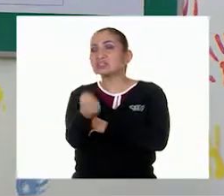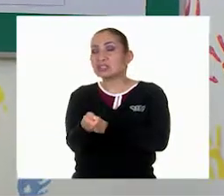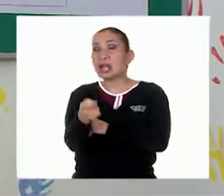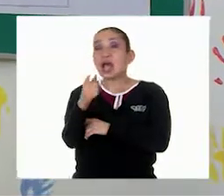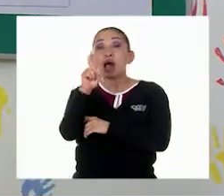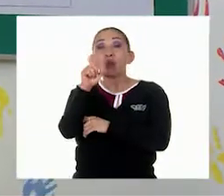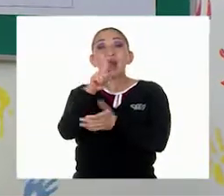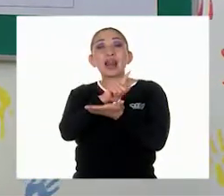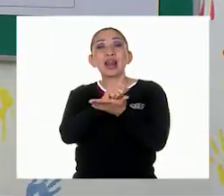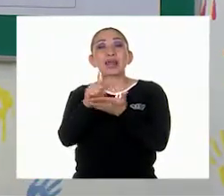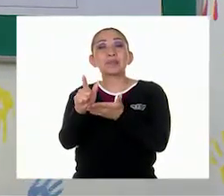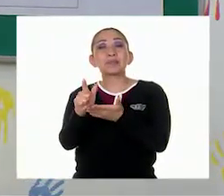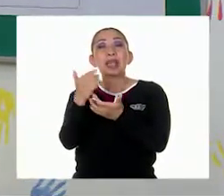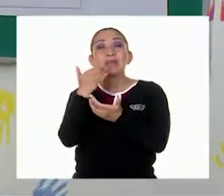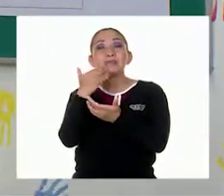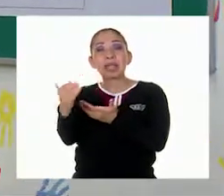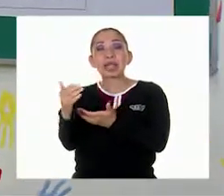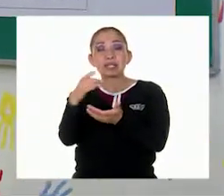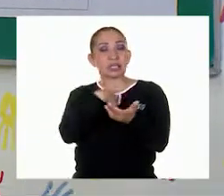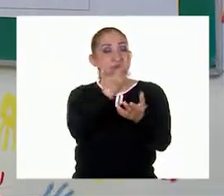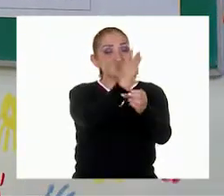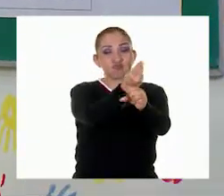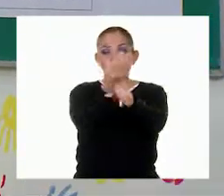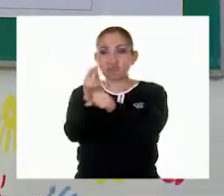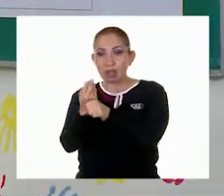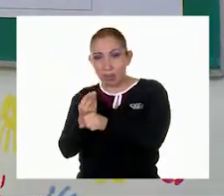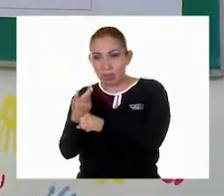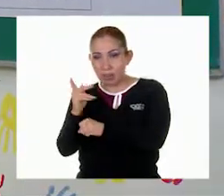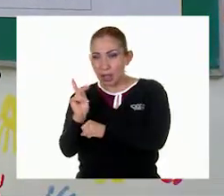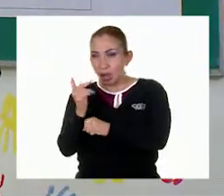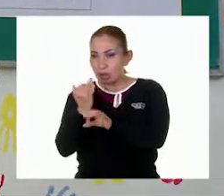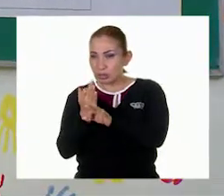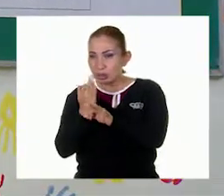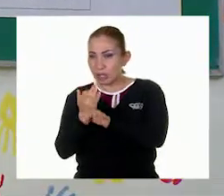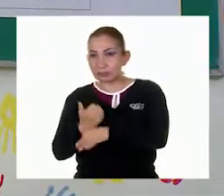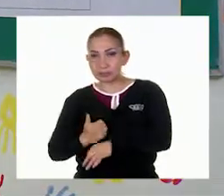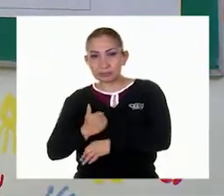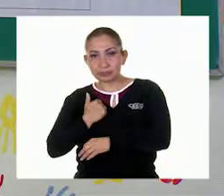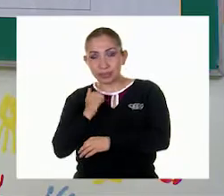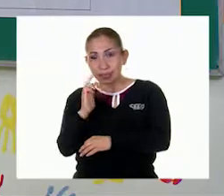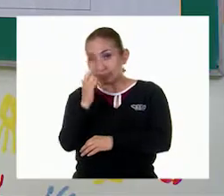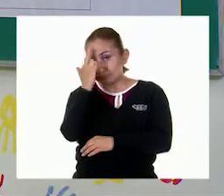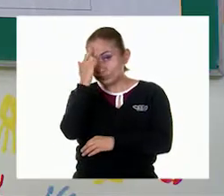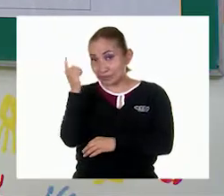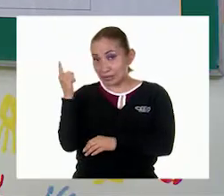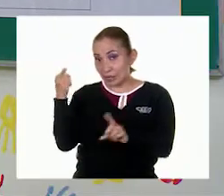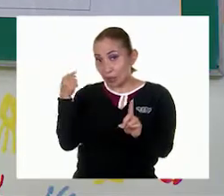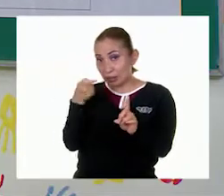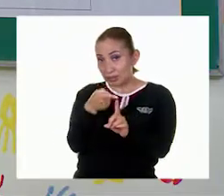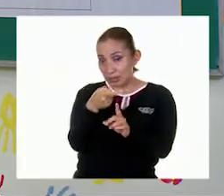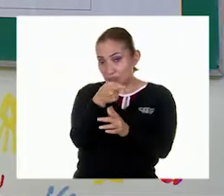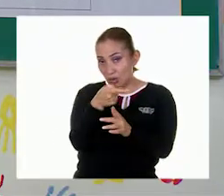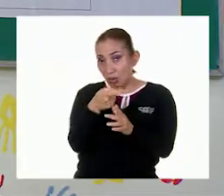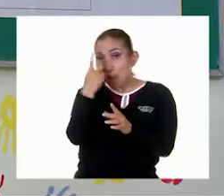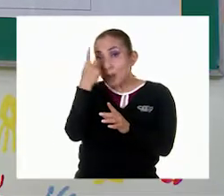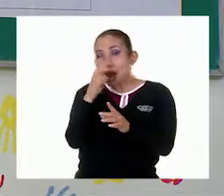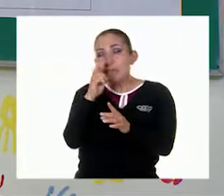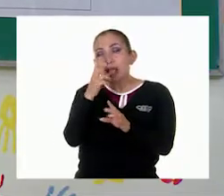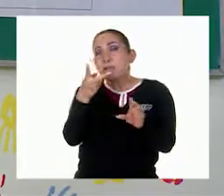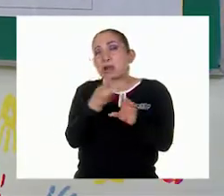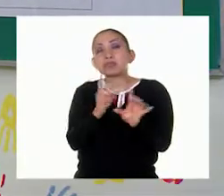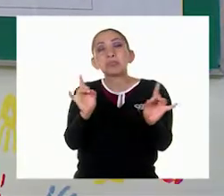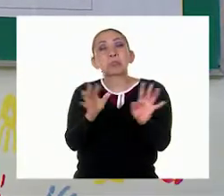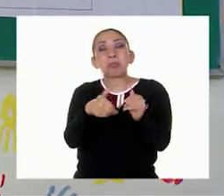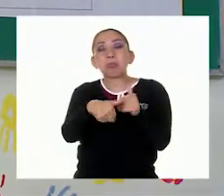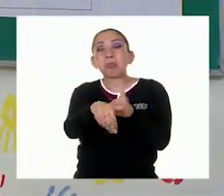agua limpia y saneamiento. Pero vamos a aprovechar que nos recordaste este objetivo para ver qué